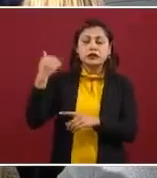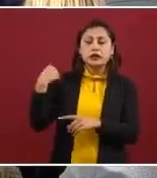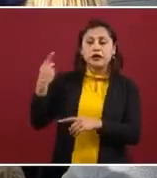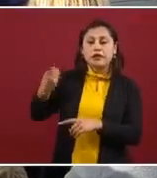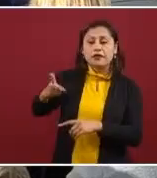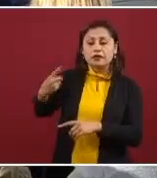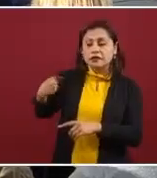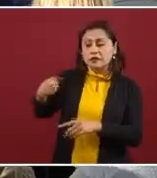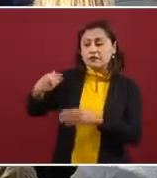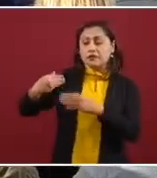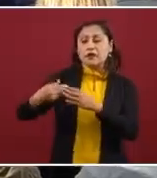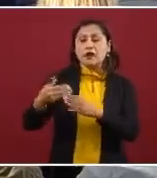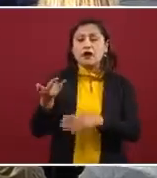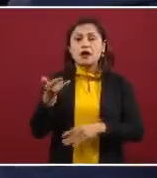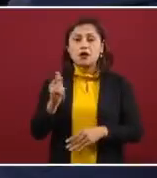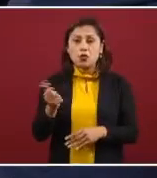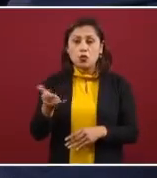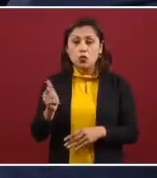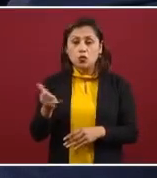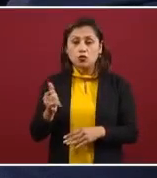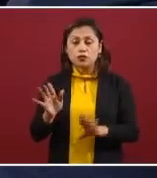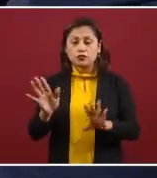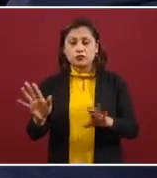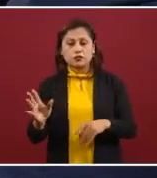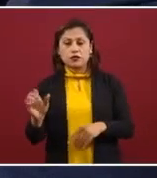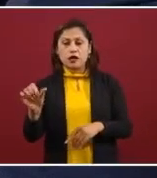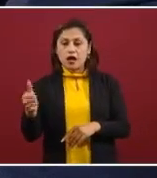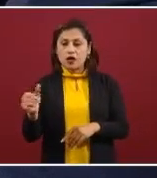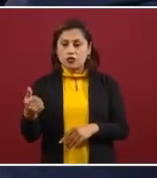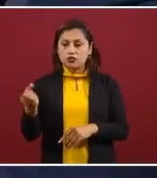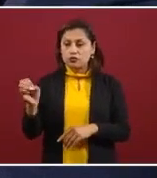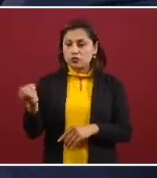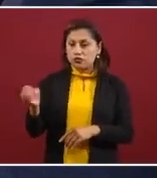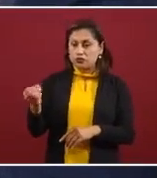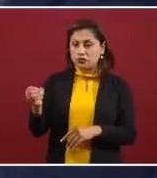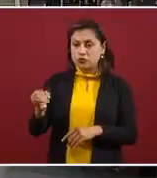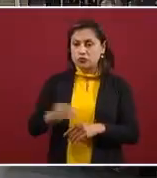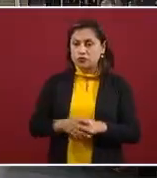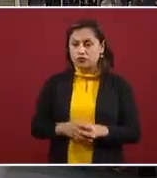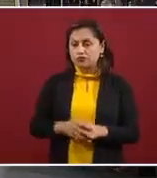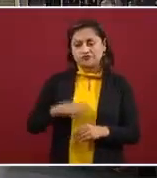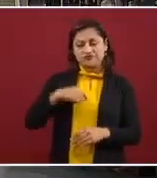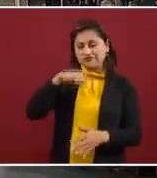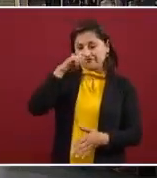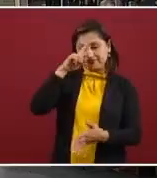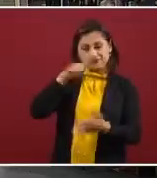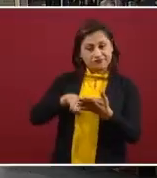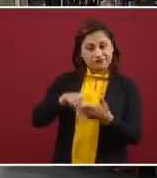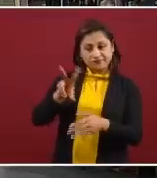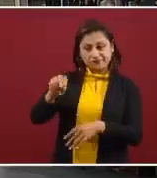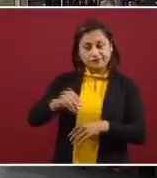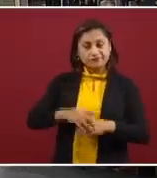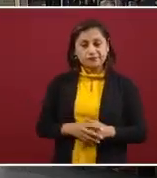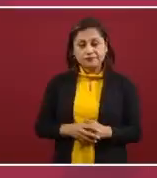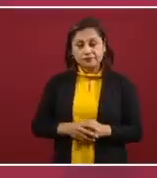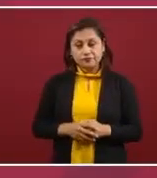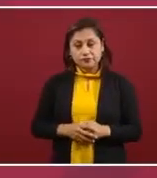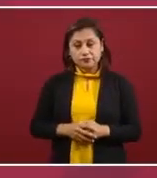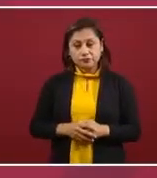julio. Son de agosto y octubre. No creo. Si es